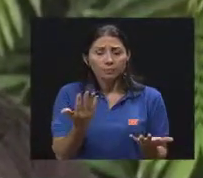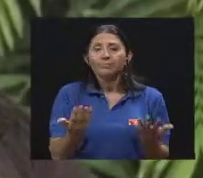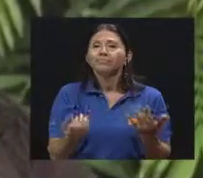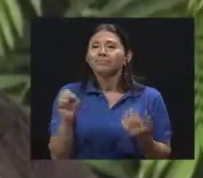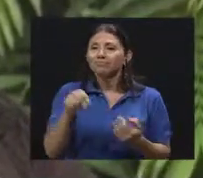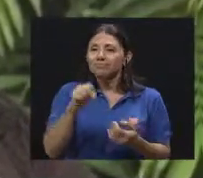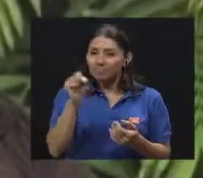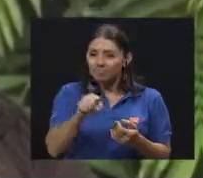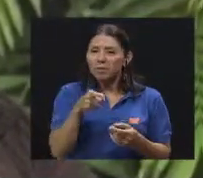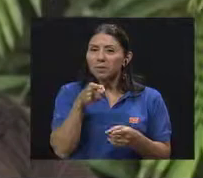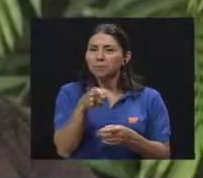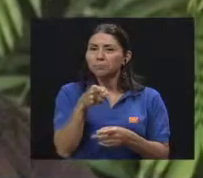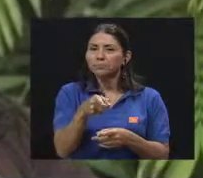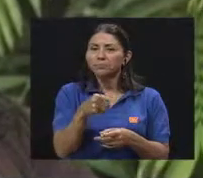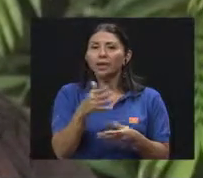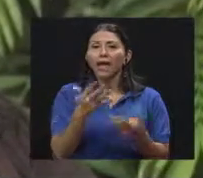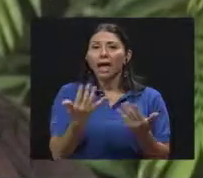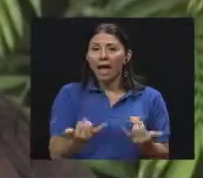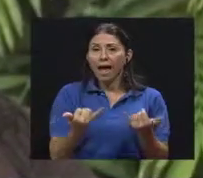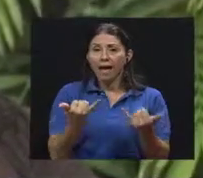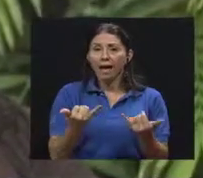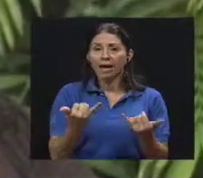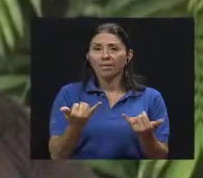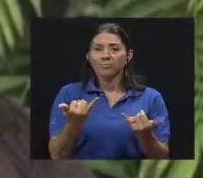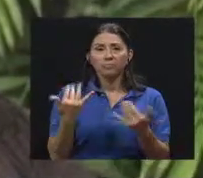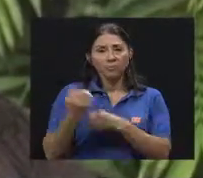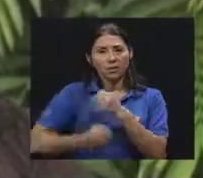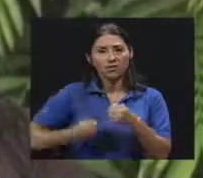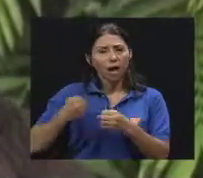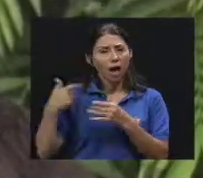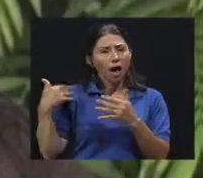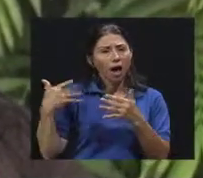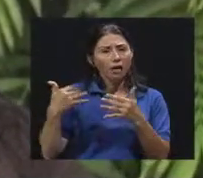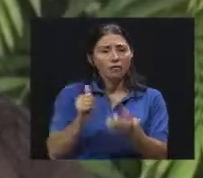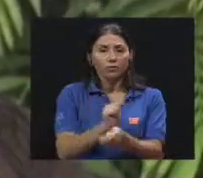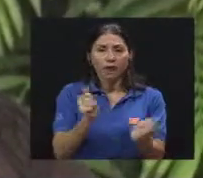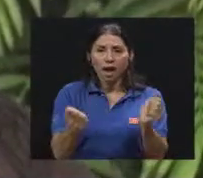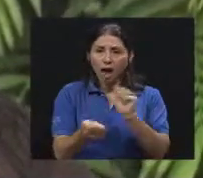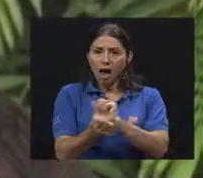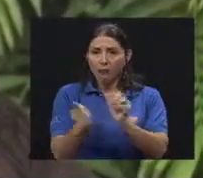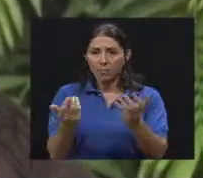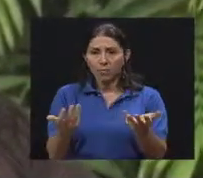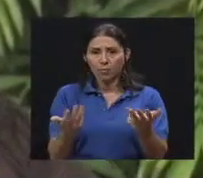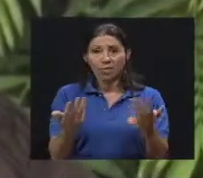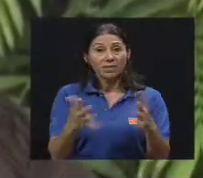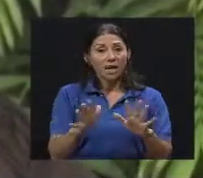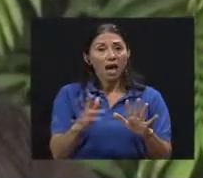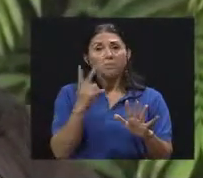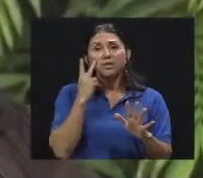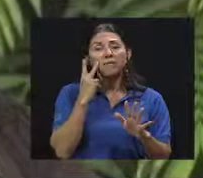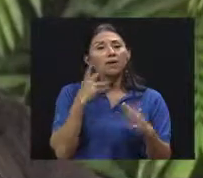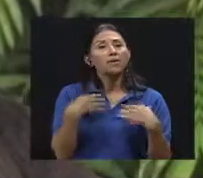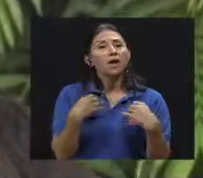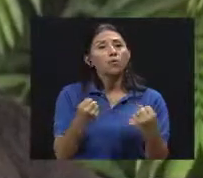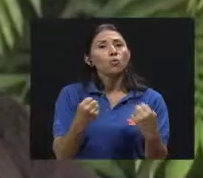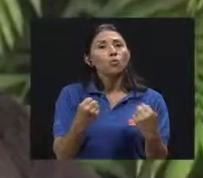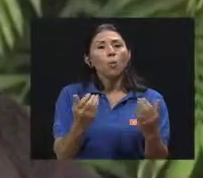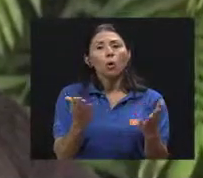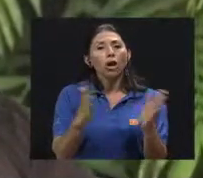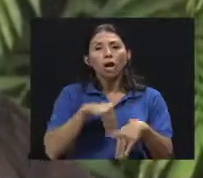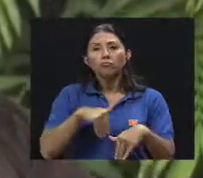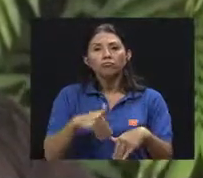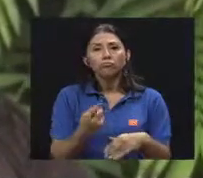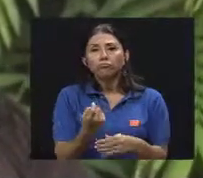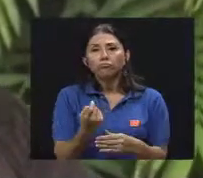un poco orientado, ¿verdad? Ese cambio que se ha tenido a través de los años de que, como les decía al principio, ya no se ve la salud como ausencia